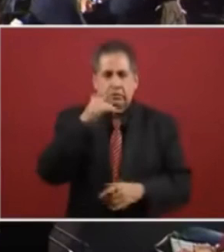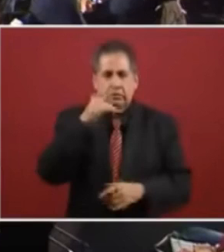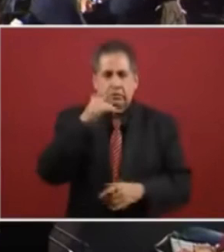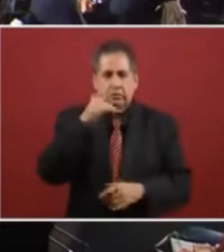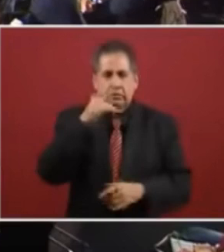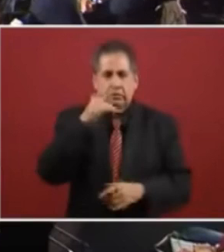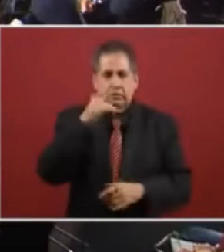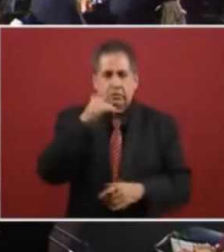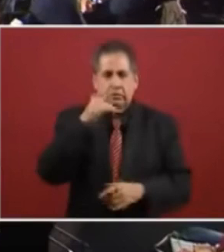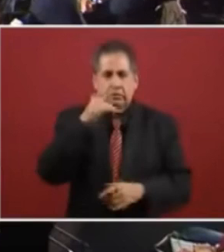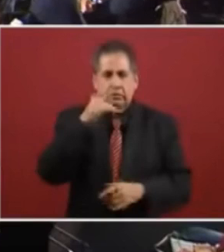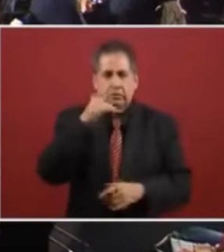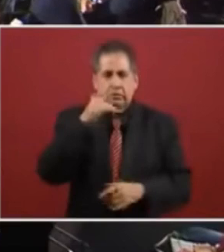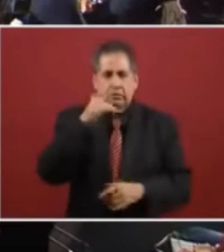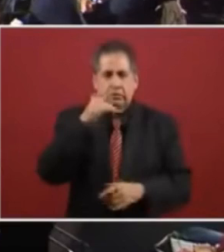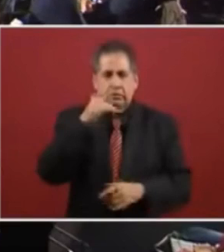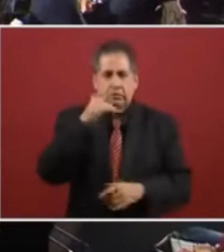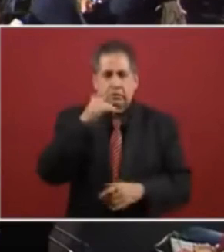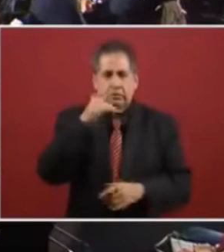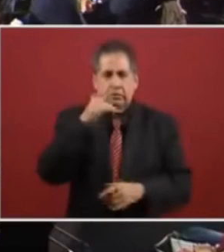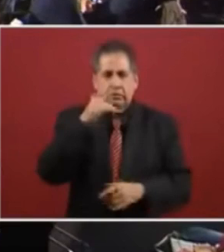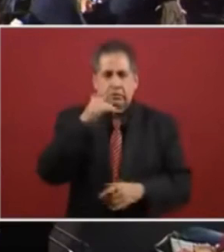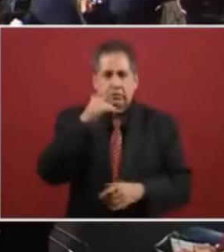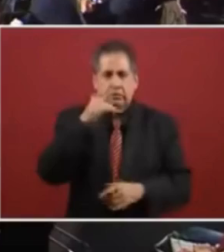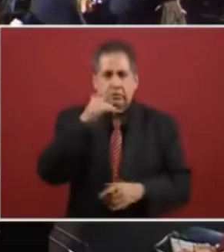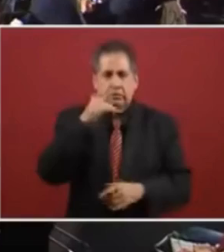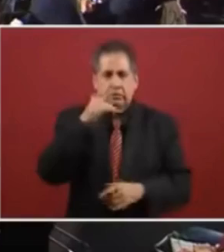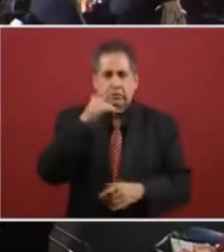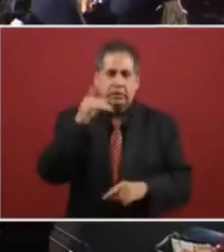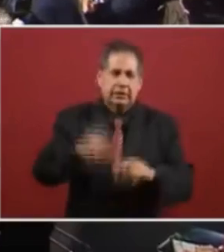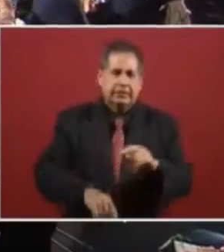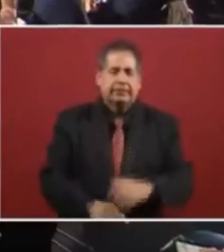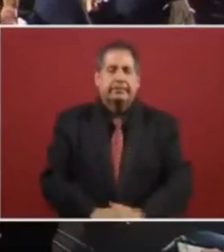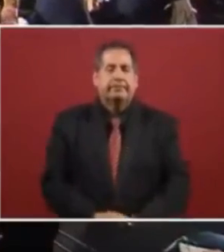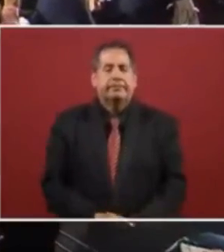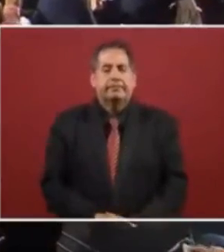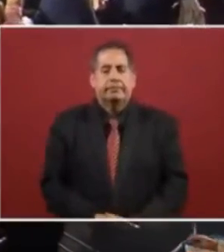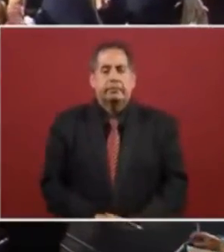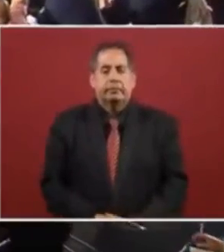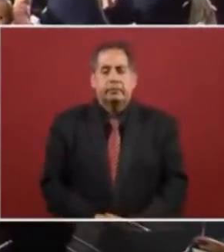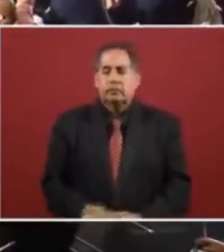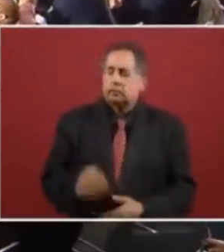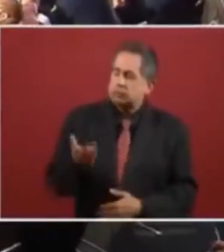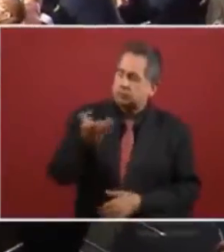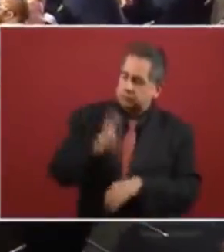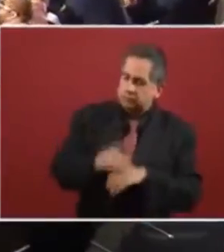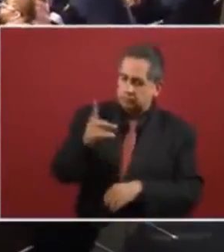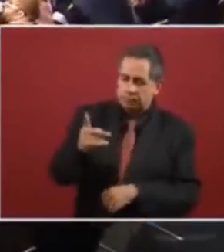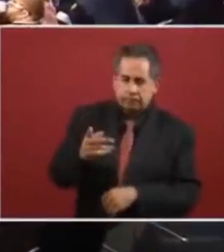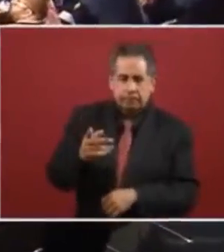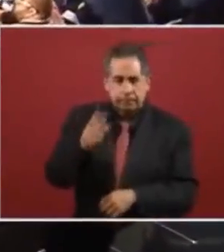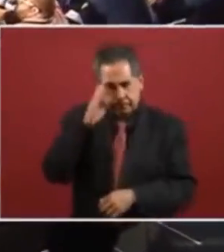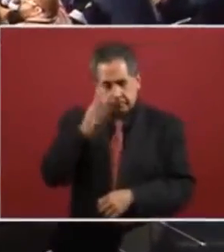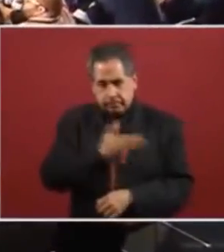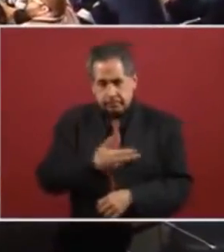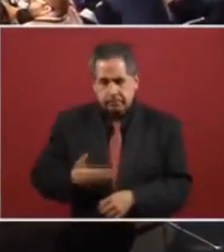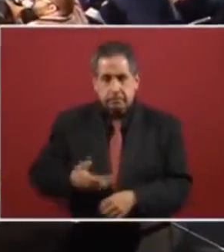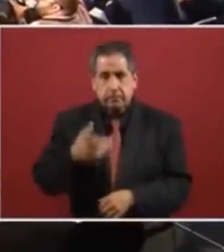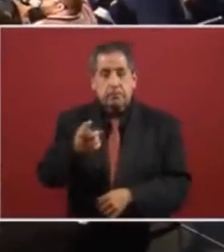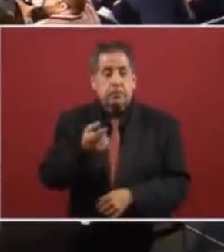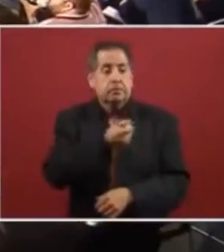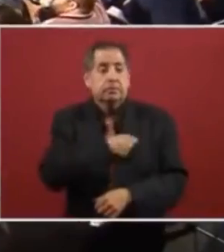reto a que trabajen al ritmo que yo estoy trabajando. Señor presidente, ya que habló de salud preventiva en este